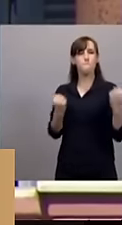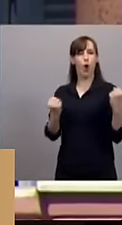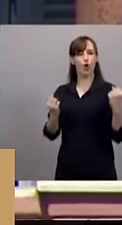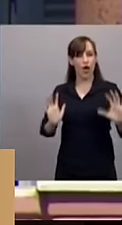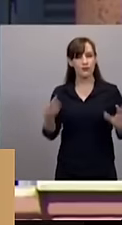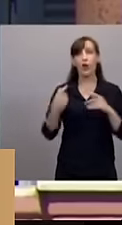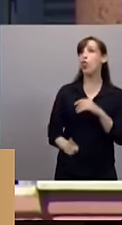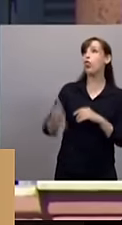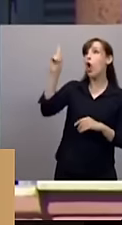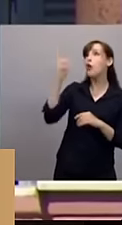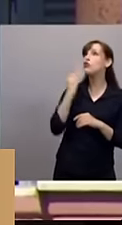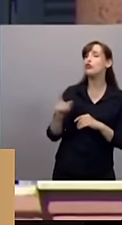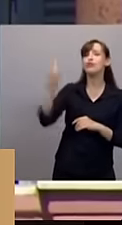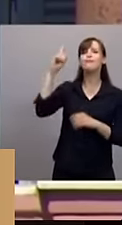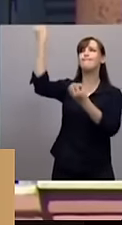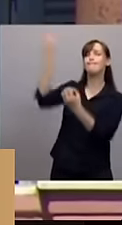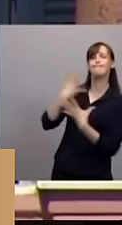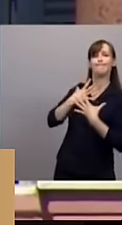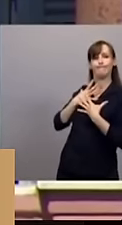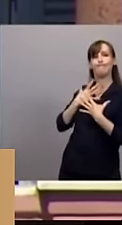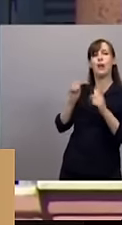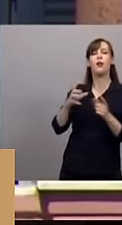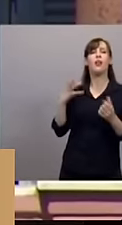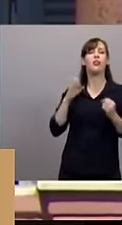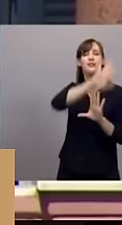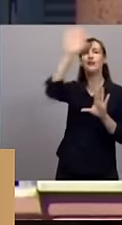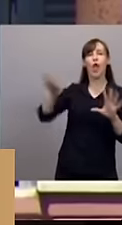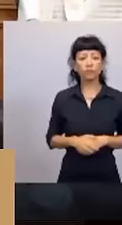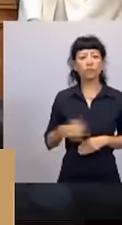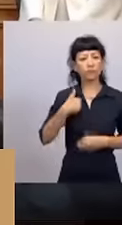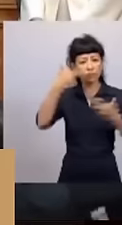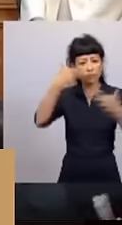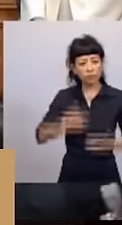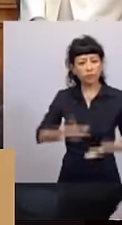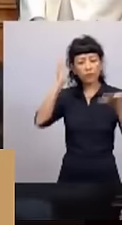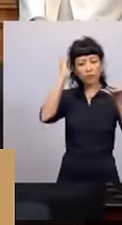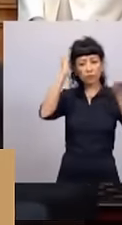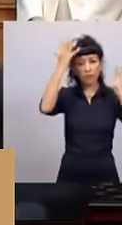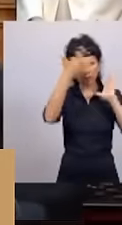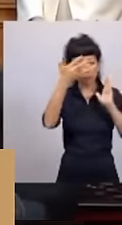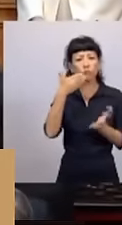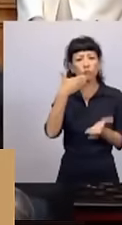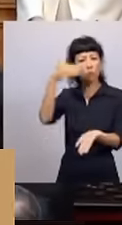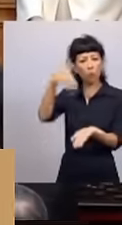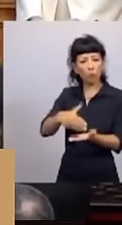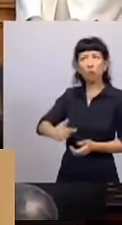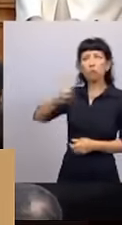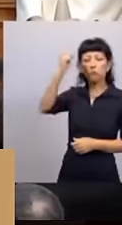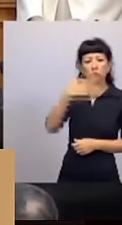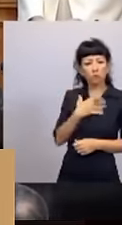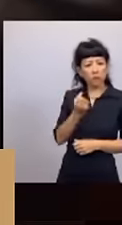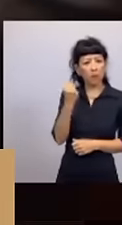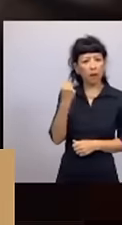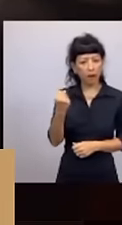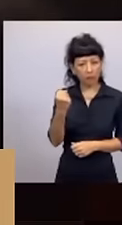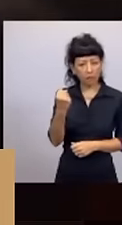porque Javier Milei está transmitiendo la idea de que él es capaz de negociar y que es capaz de llegar a acuerdos en